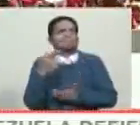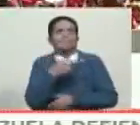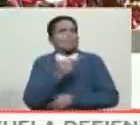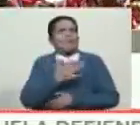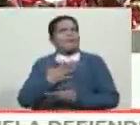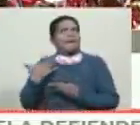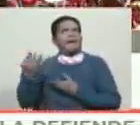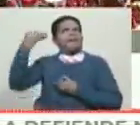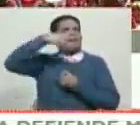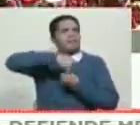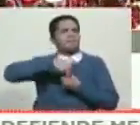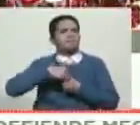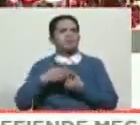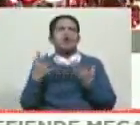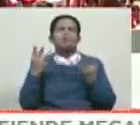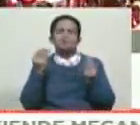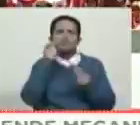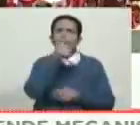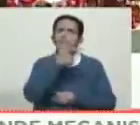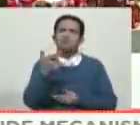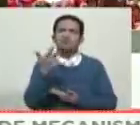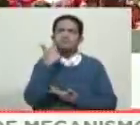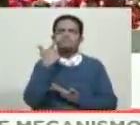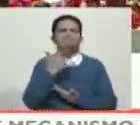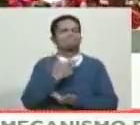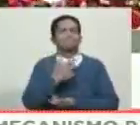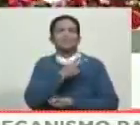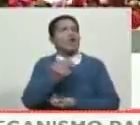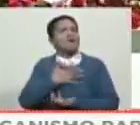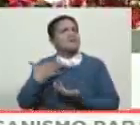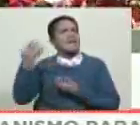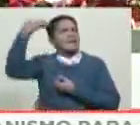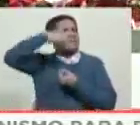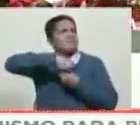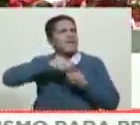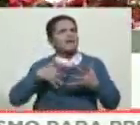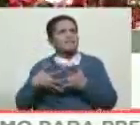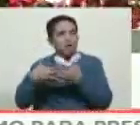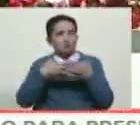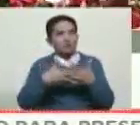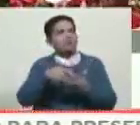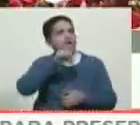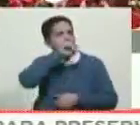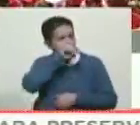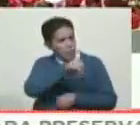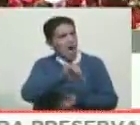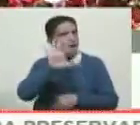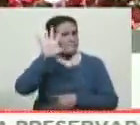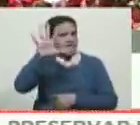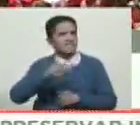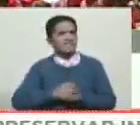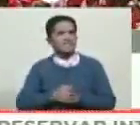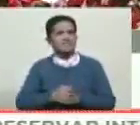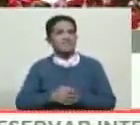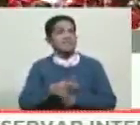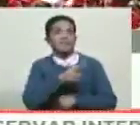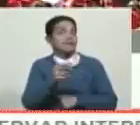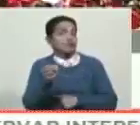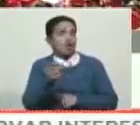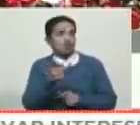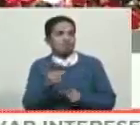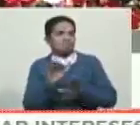norteamericana. Muchísimos sectores opositores que aman su país sin ser chavistas.